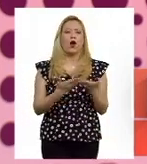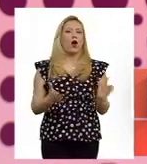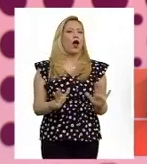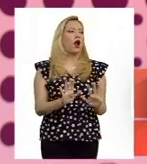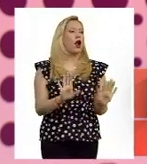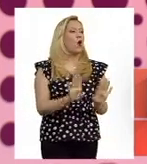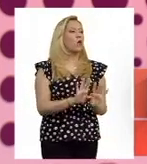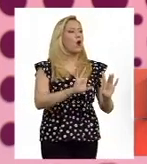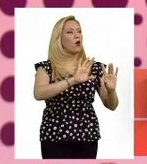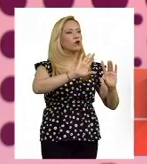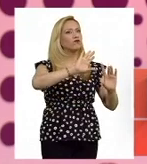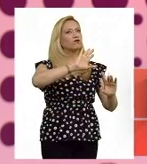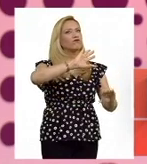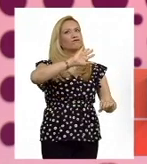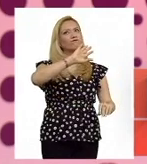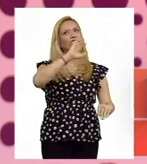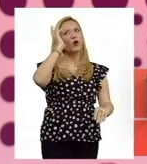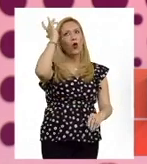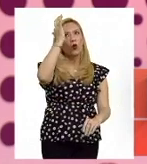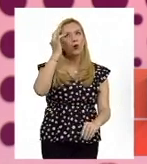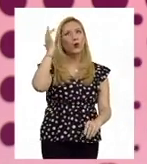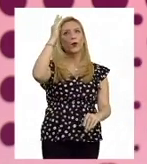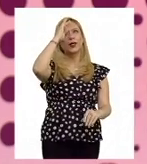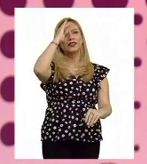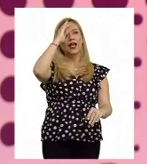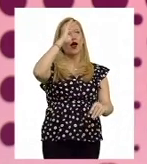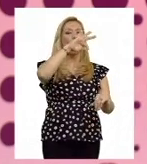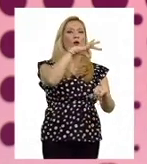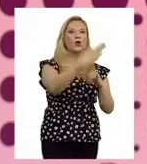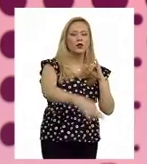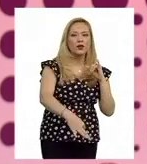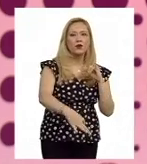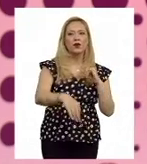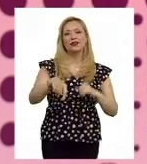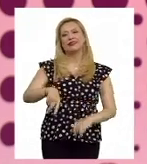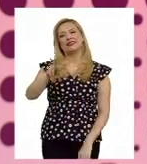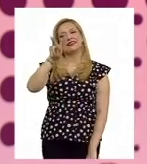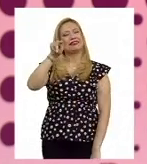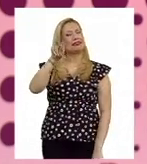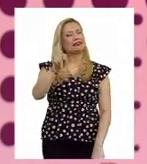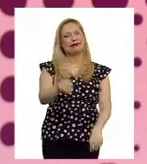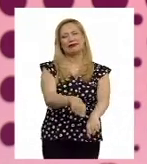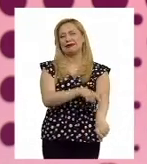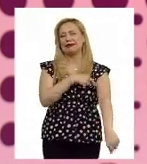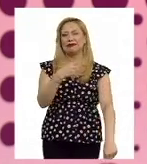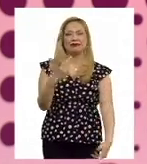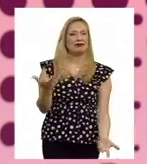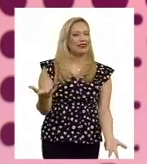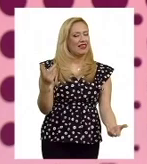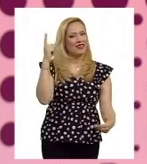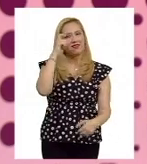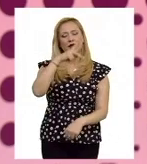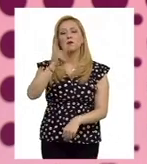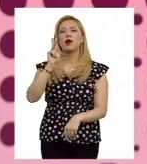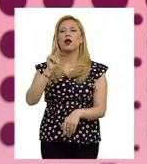conclusiones, son temas muy extensos y a veces el tiempo de televisión no nos da, pero bueno, voy a retomar